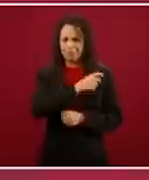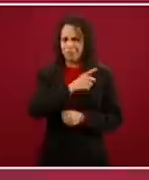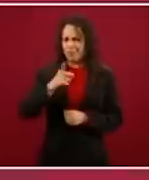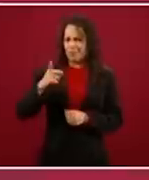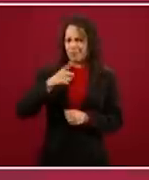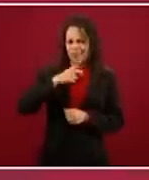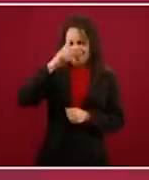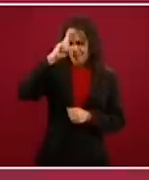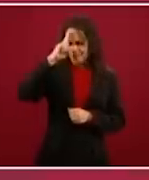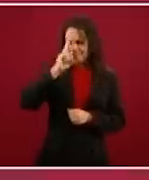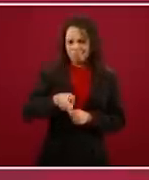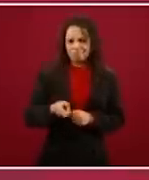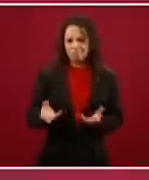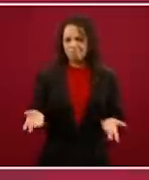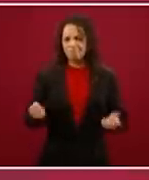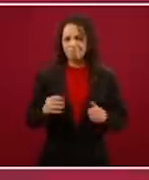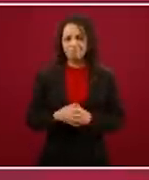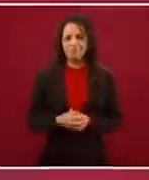ningún